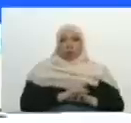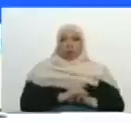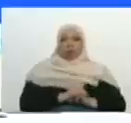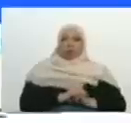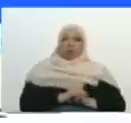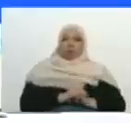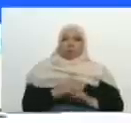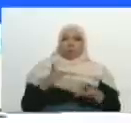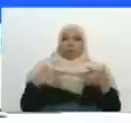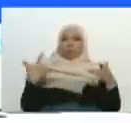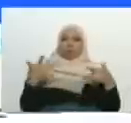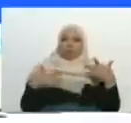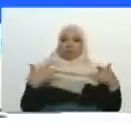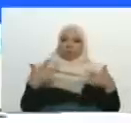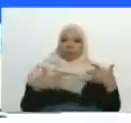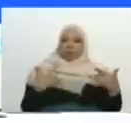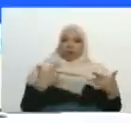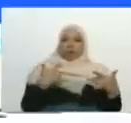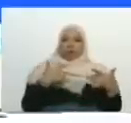y sus activos.